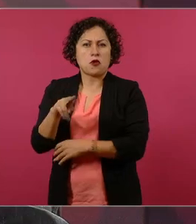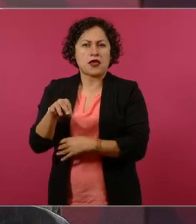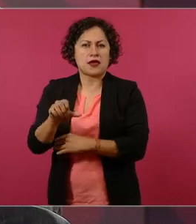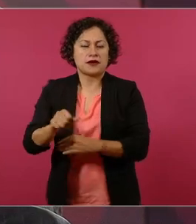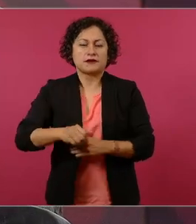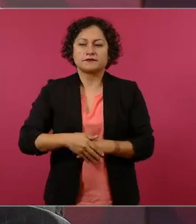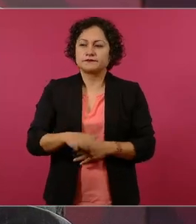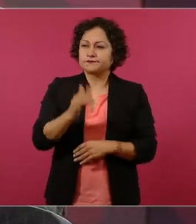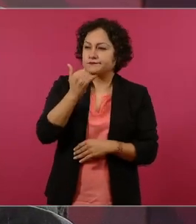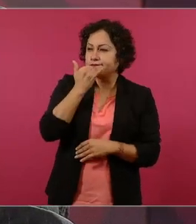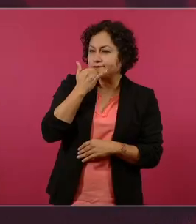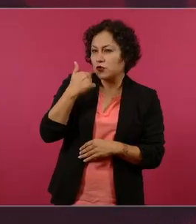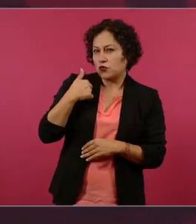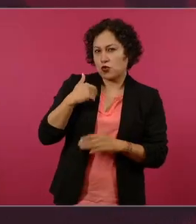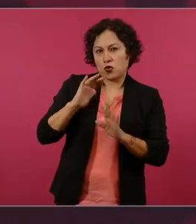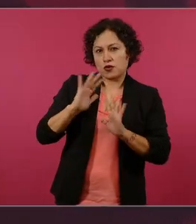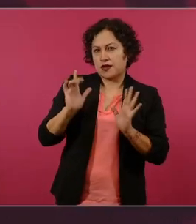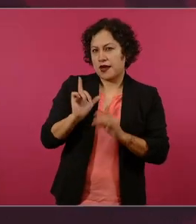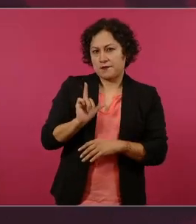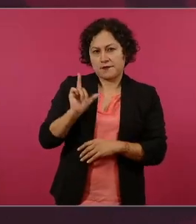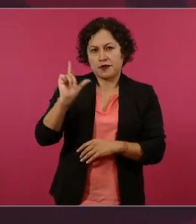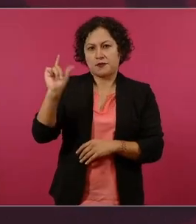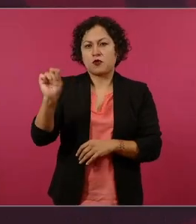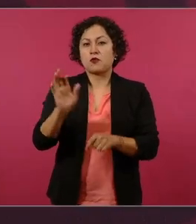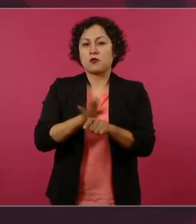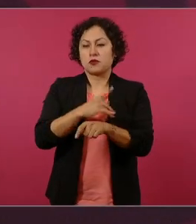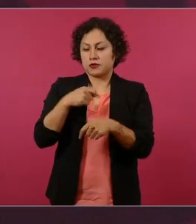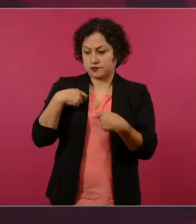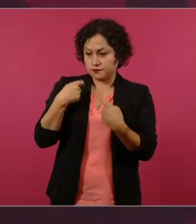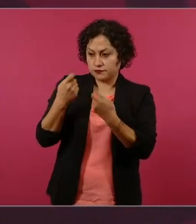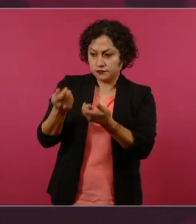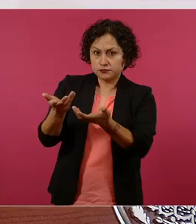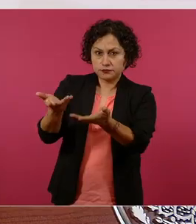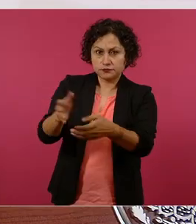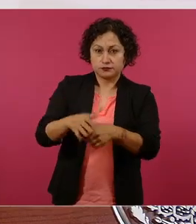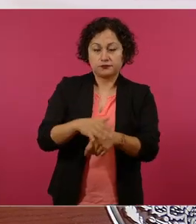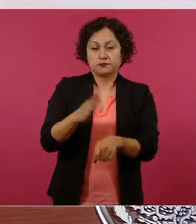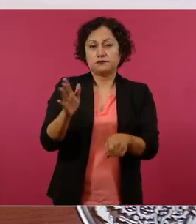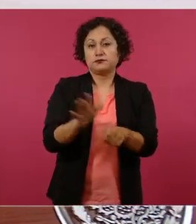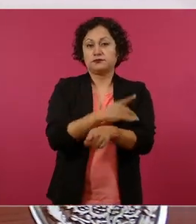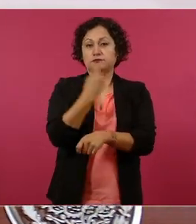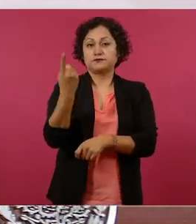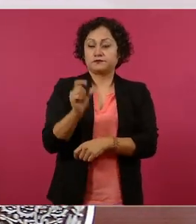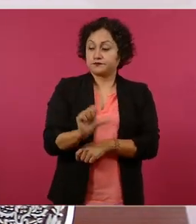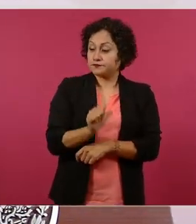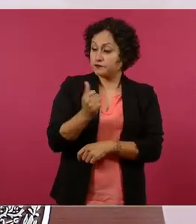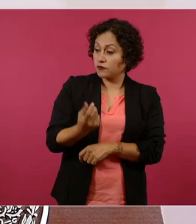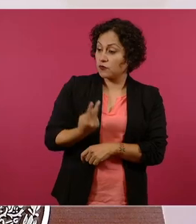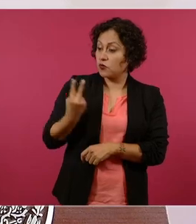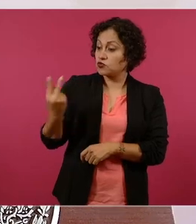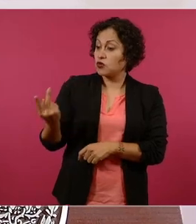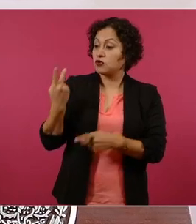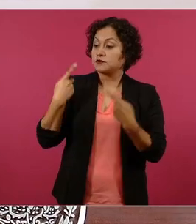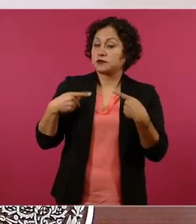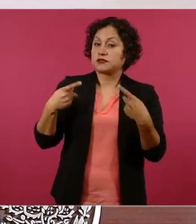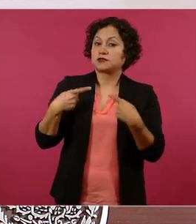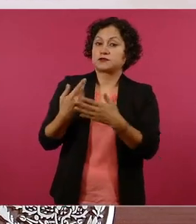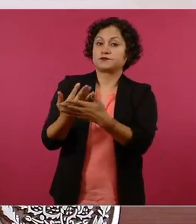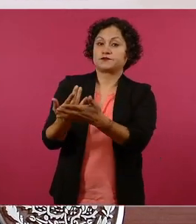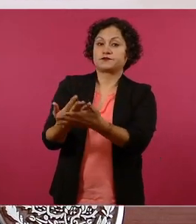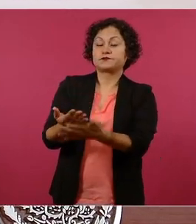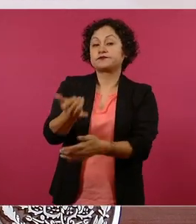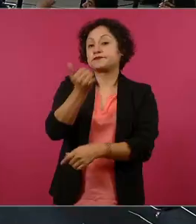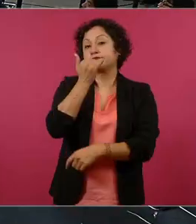palabra porque este eh pero si nos pre pres los otros dos compañeros se quedan pendiente es que me tengo